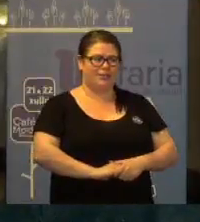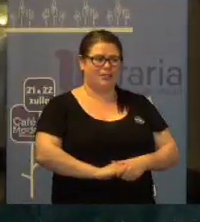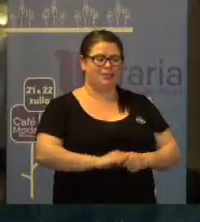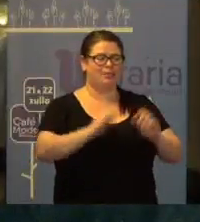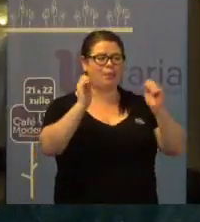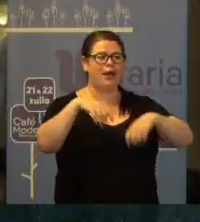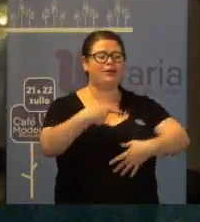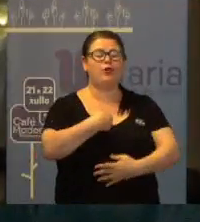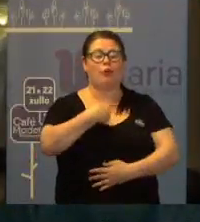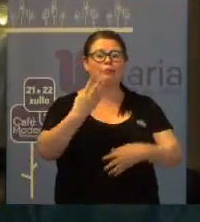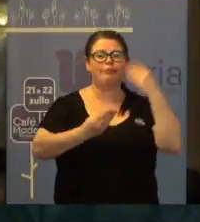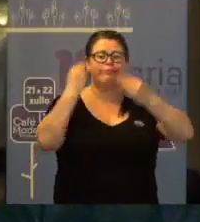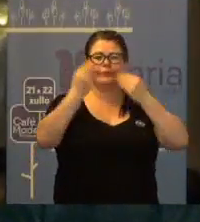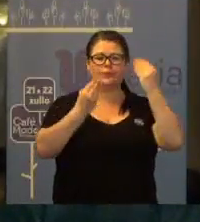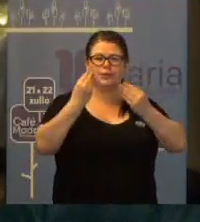Vale, eu o que penso é que